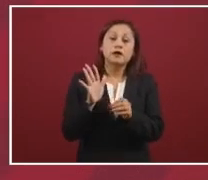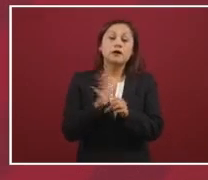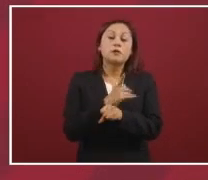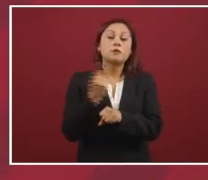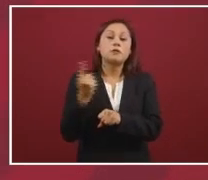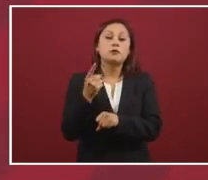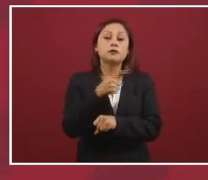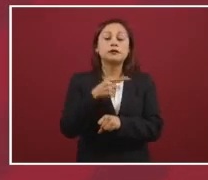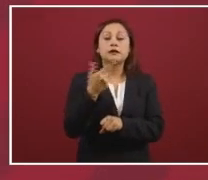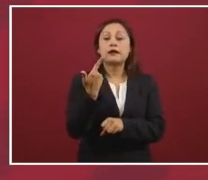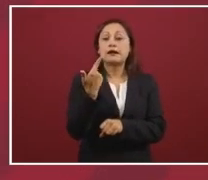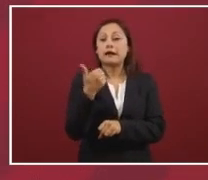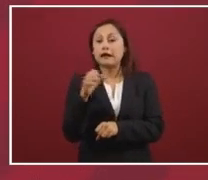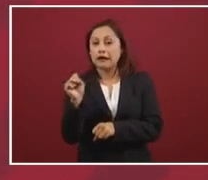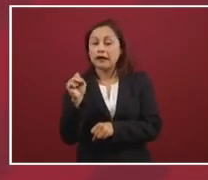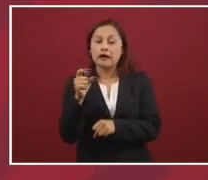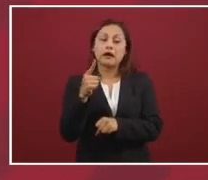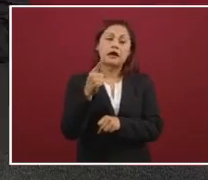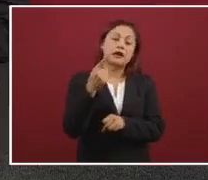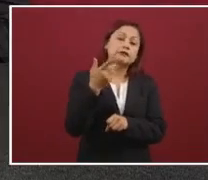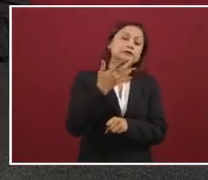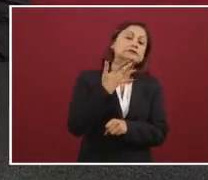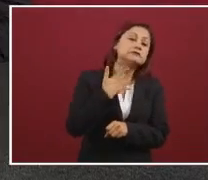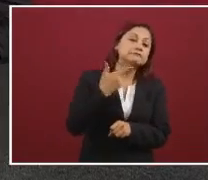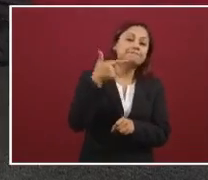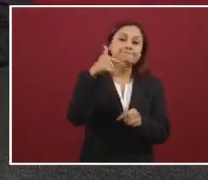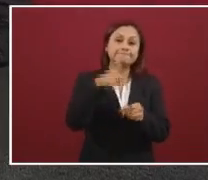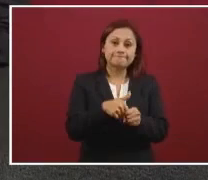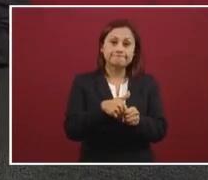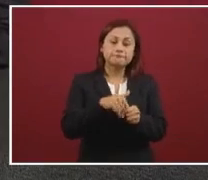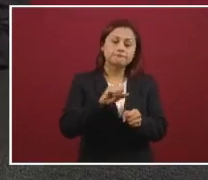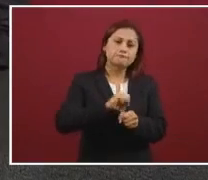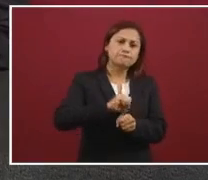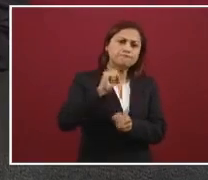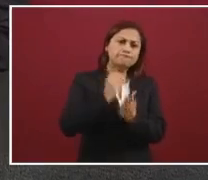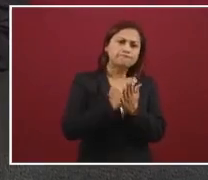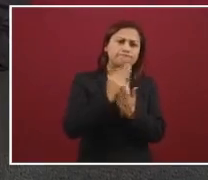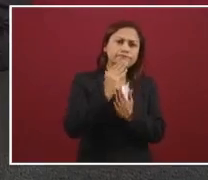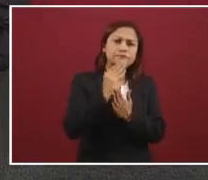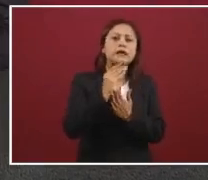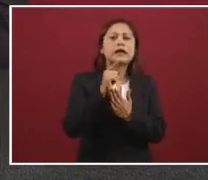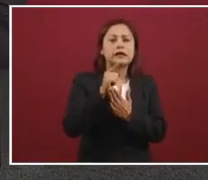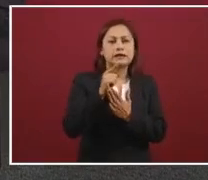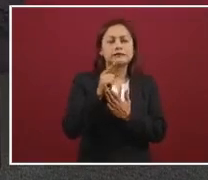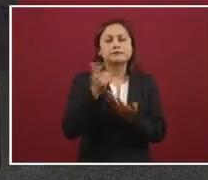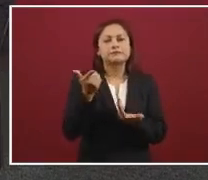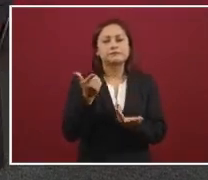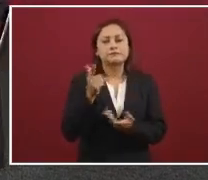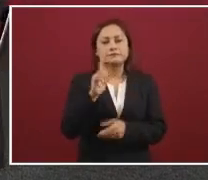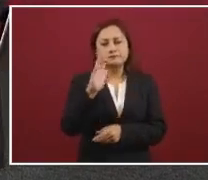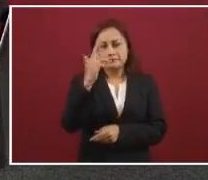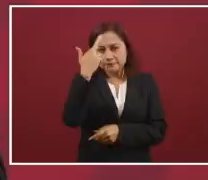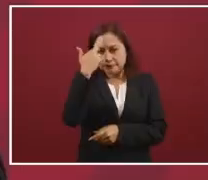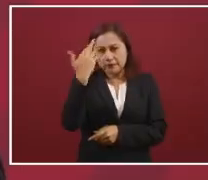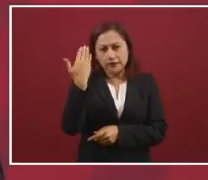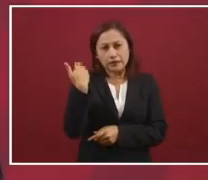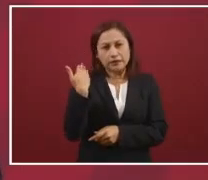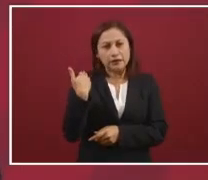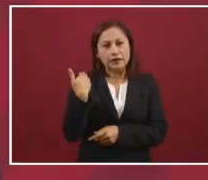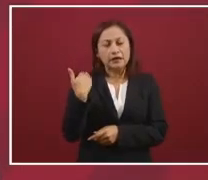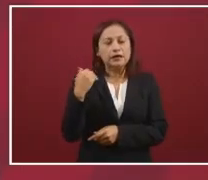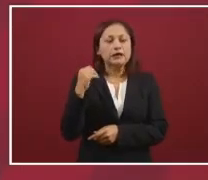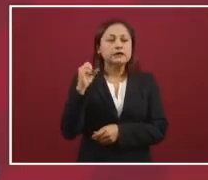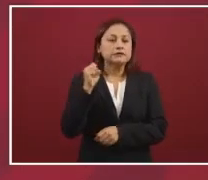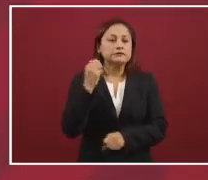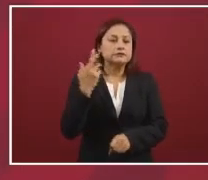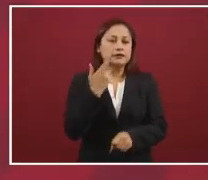los combustibles, aunque hubo un secretario de Hacienda hace poco que decía,